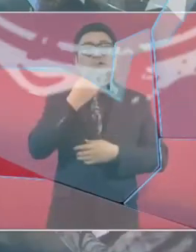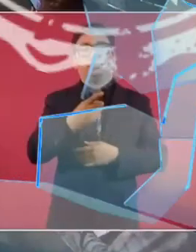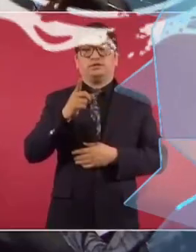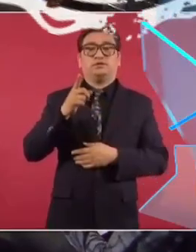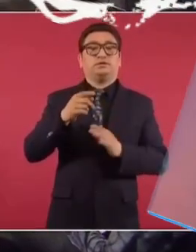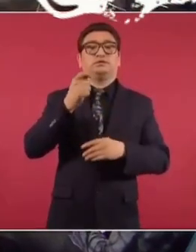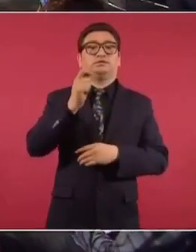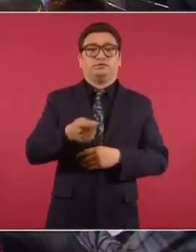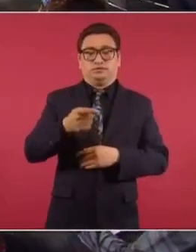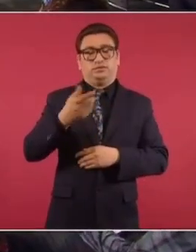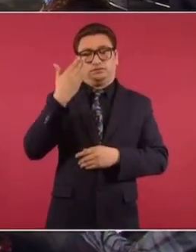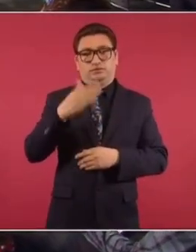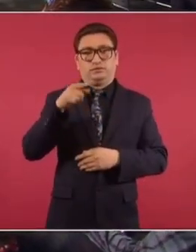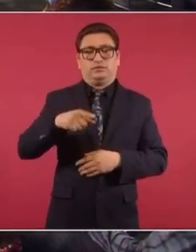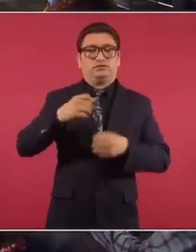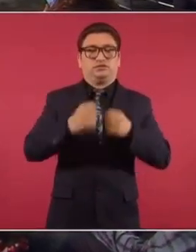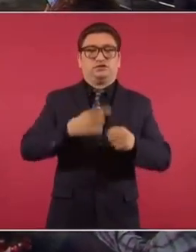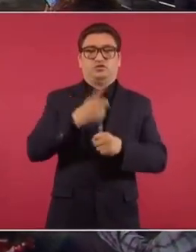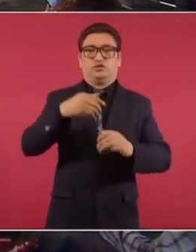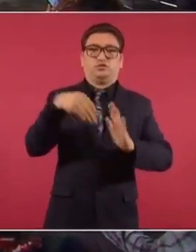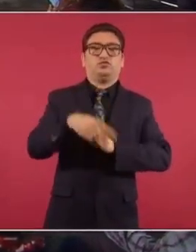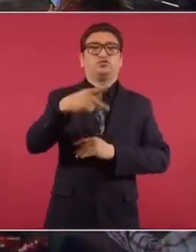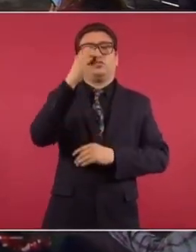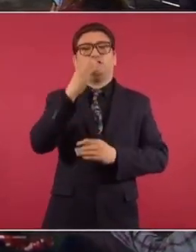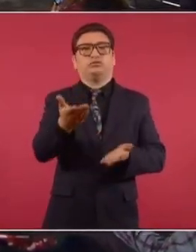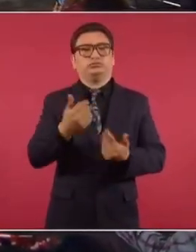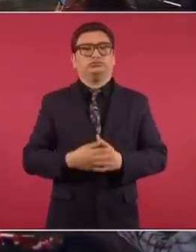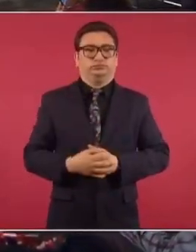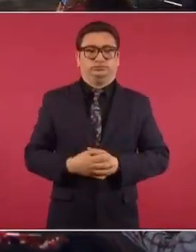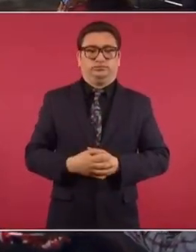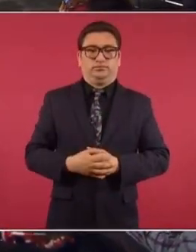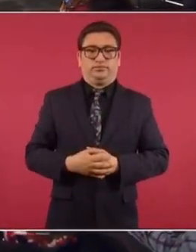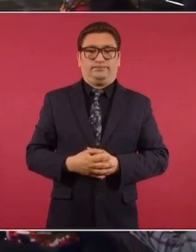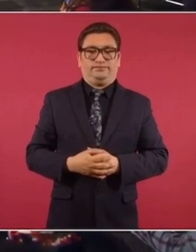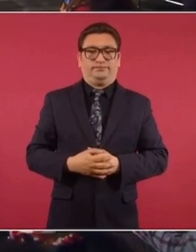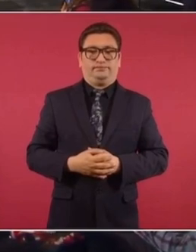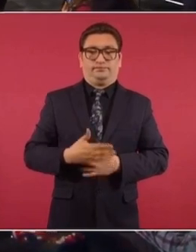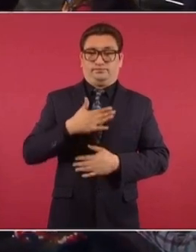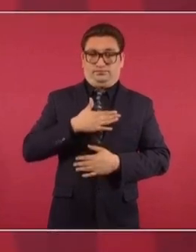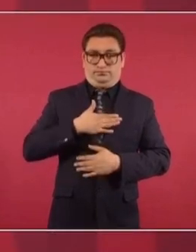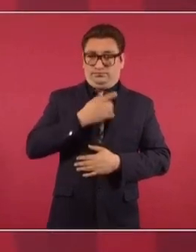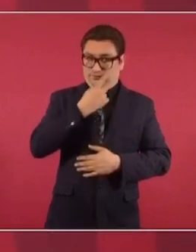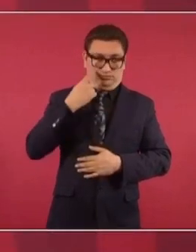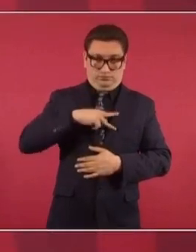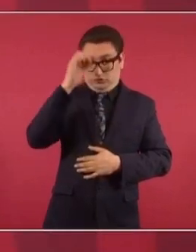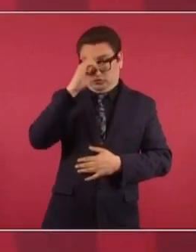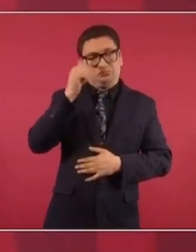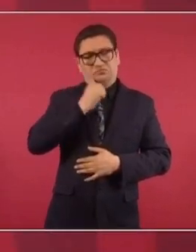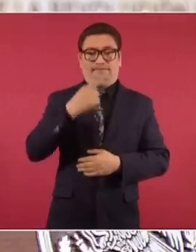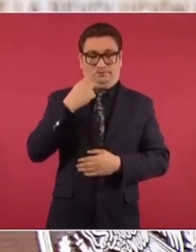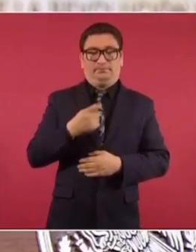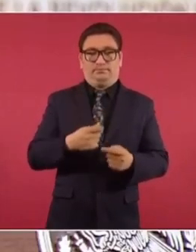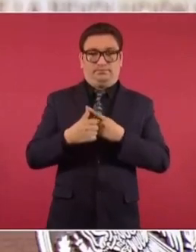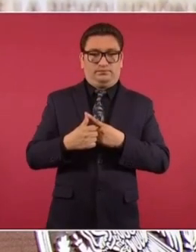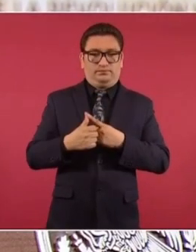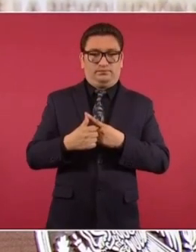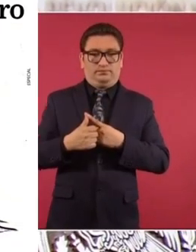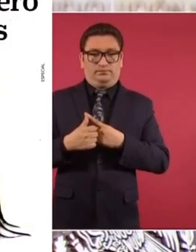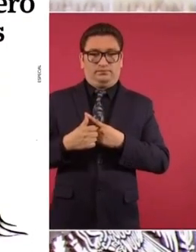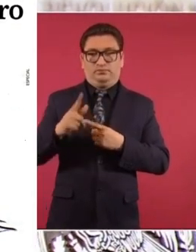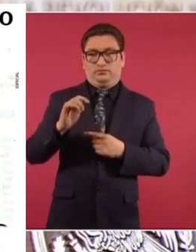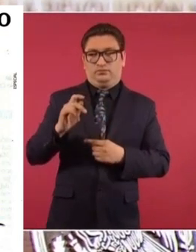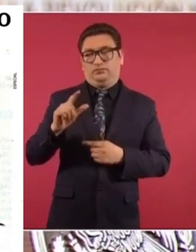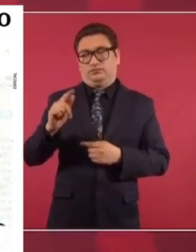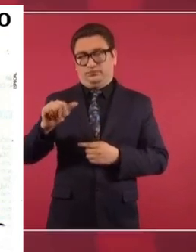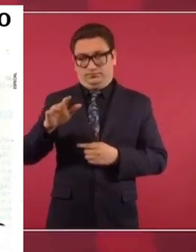que es que está fracasando la estrategia de seguridad. ¿Cuál es su opinión? Pues mi opinión es la de siempre. Primero, el caso de